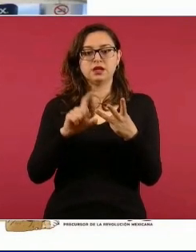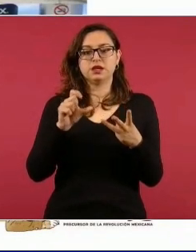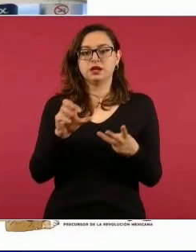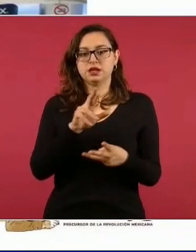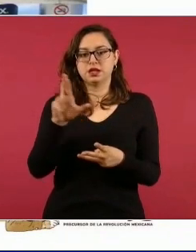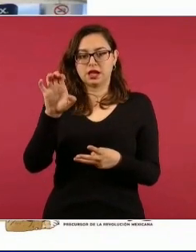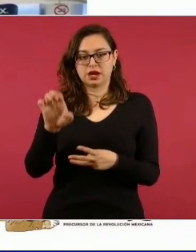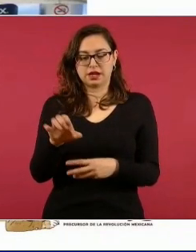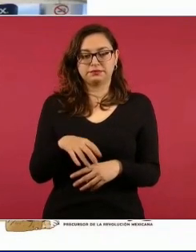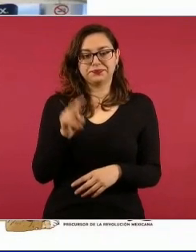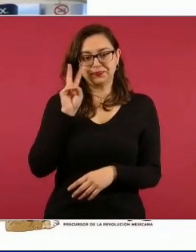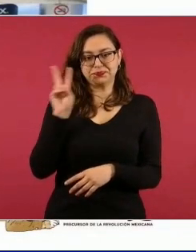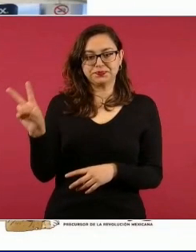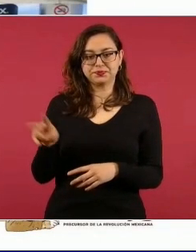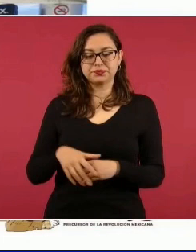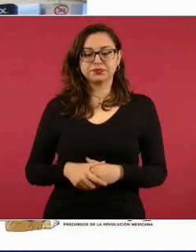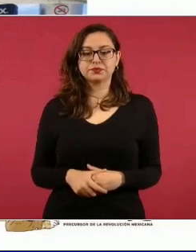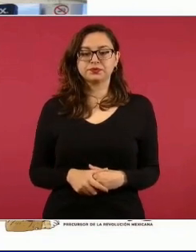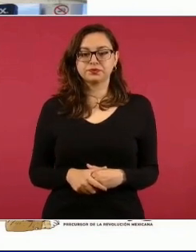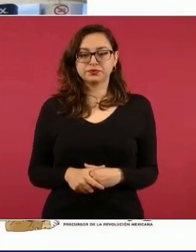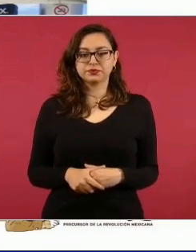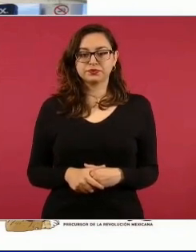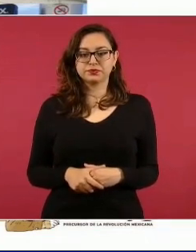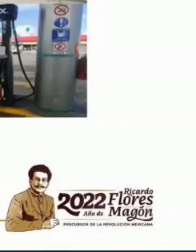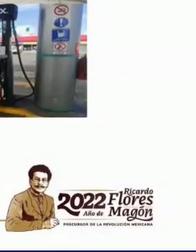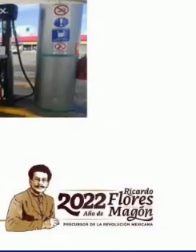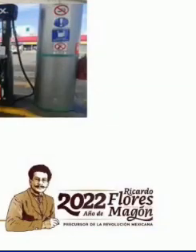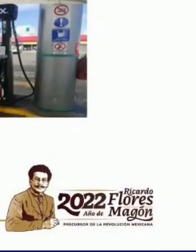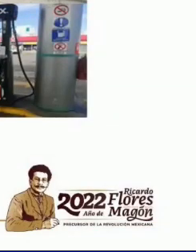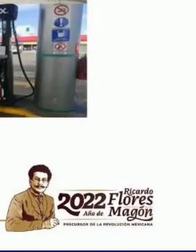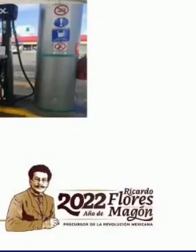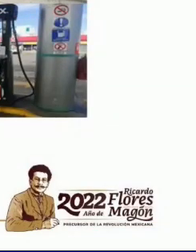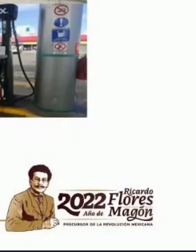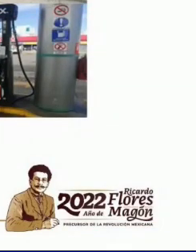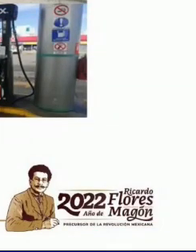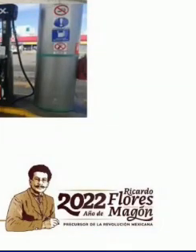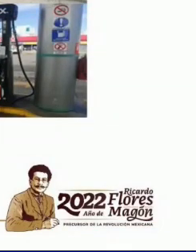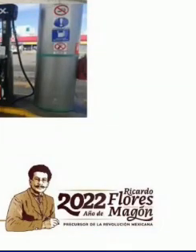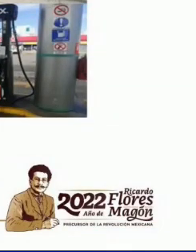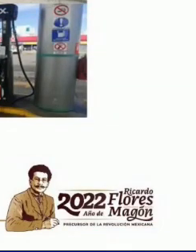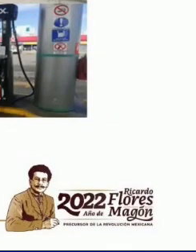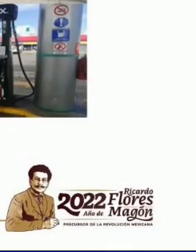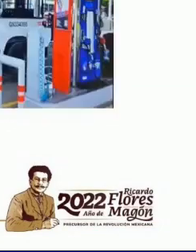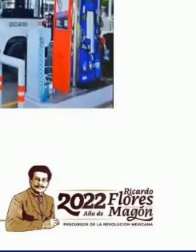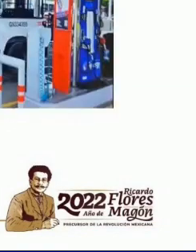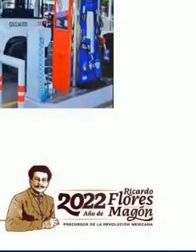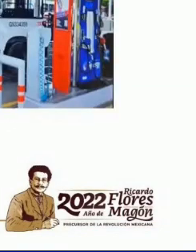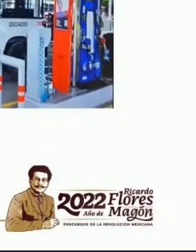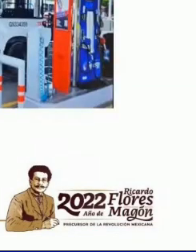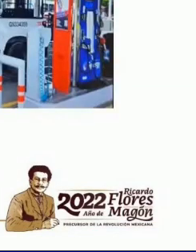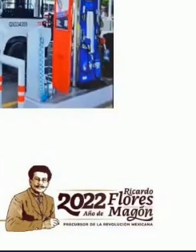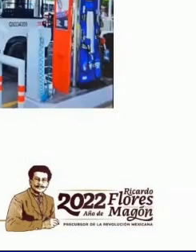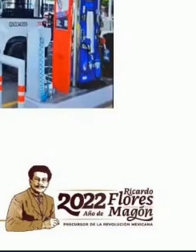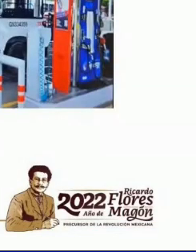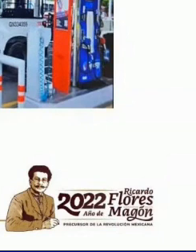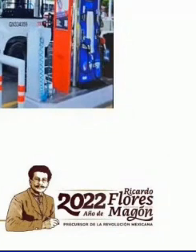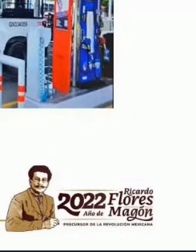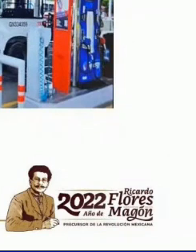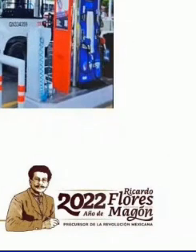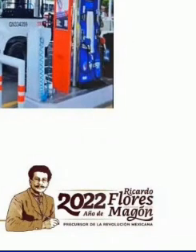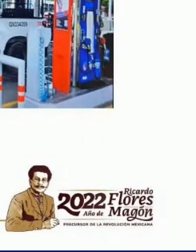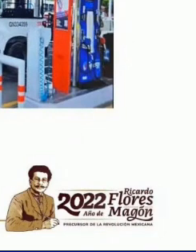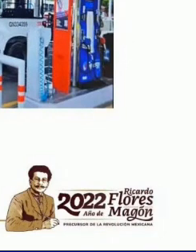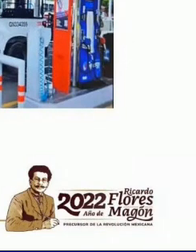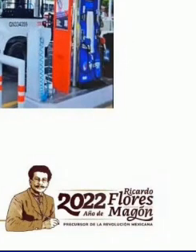y tuvimos el respaldo de la Guardia Nacional, que nos ayuda muchísimo a realizar nuestro trabajo, cosa que se